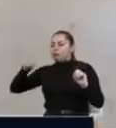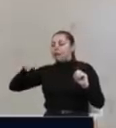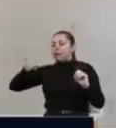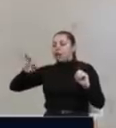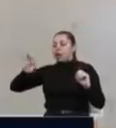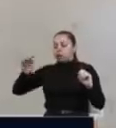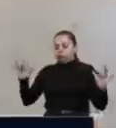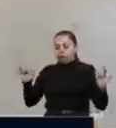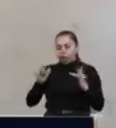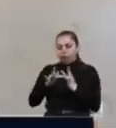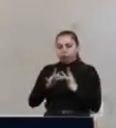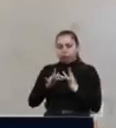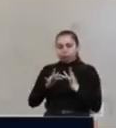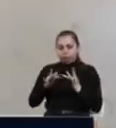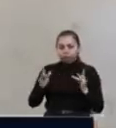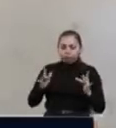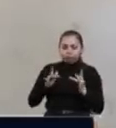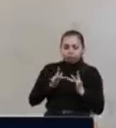Una política